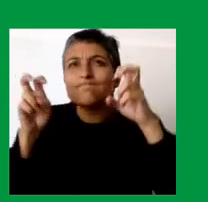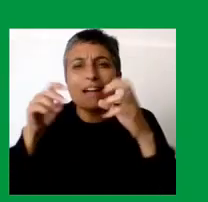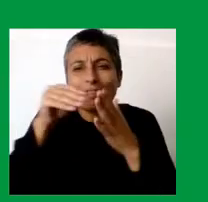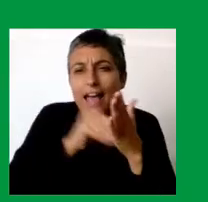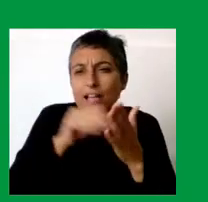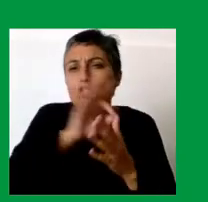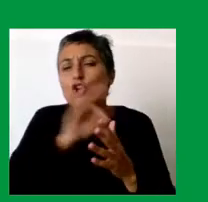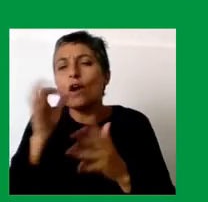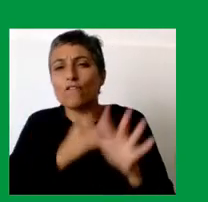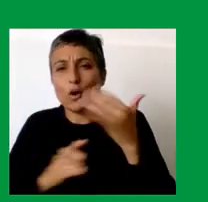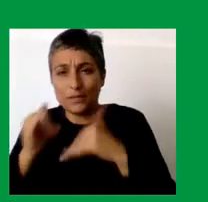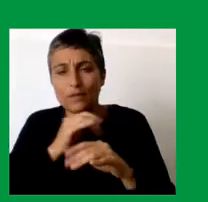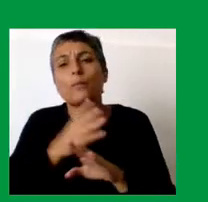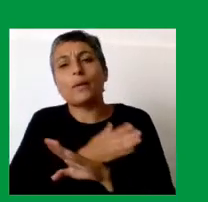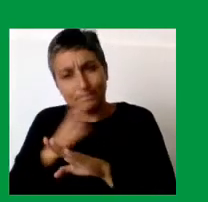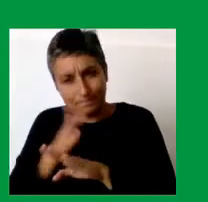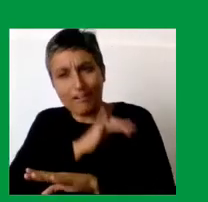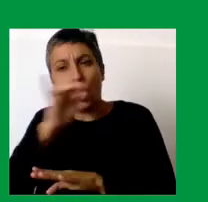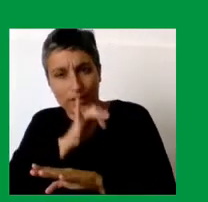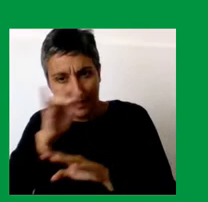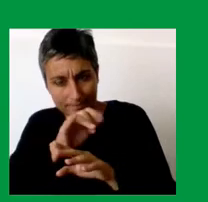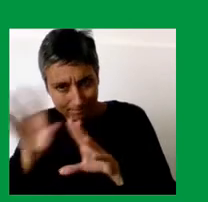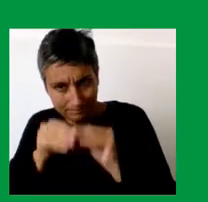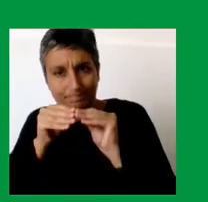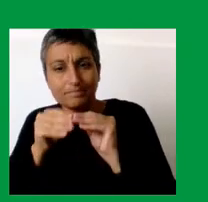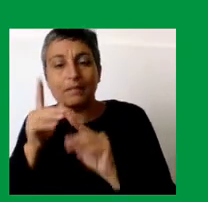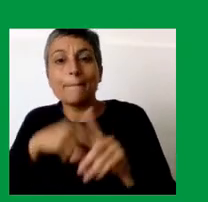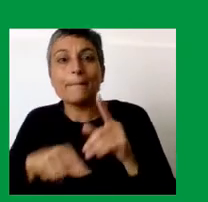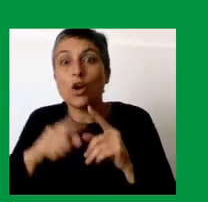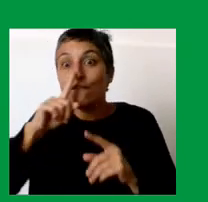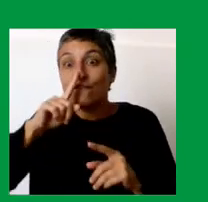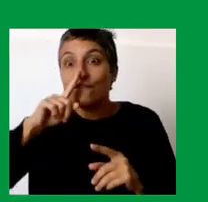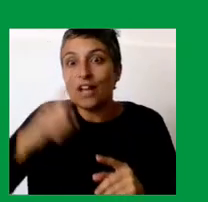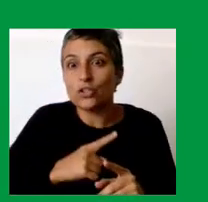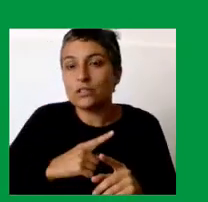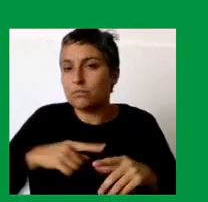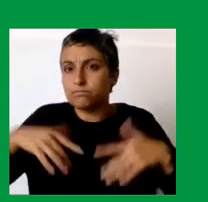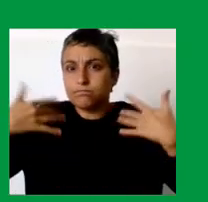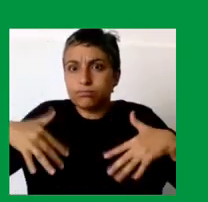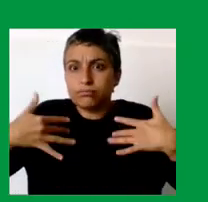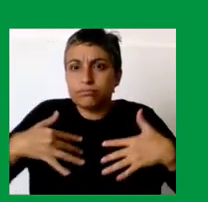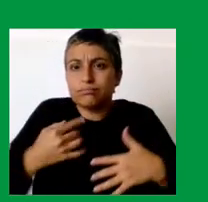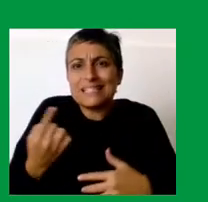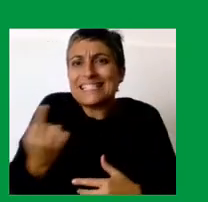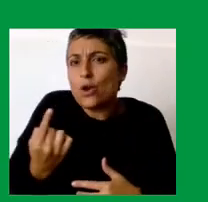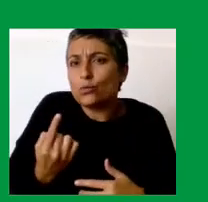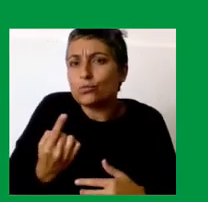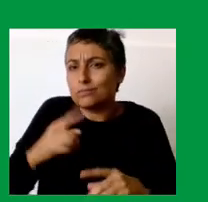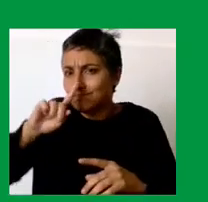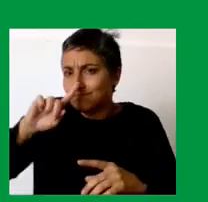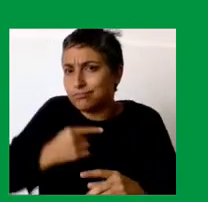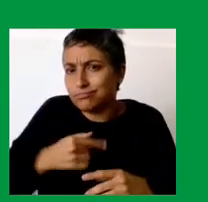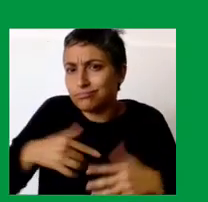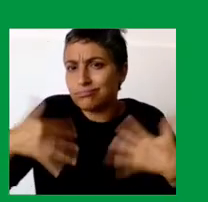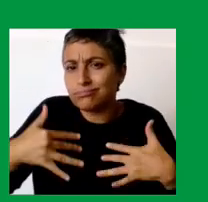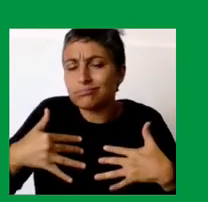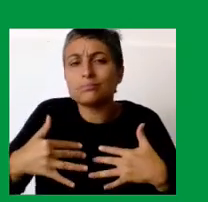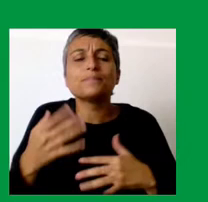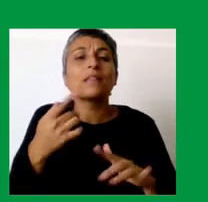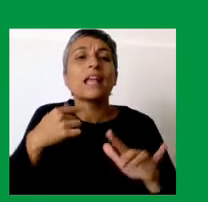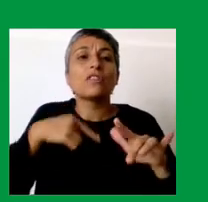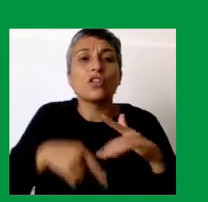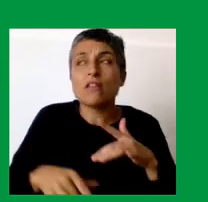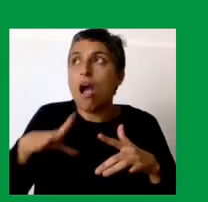hacen otras cosas que ya vamos a contar, a una velocidad increíble, lo hacen segundos, ¿no? Y maneja todo este